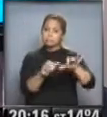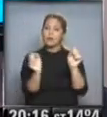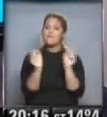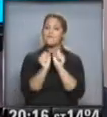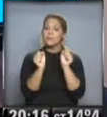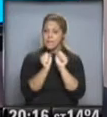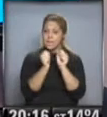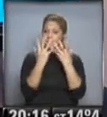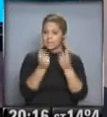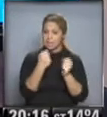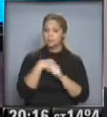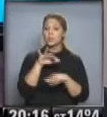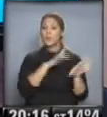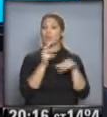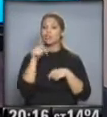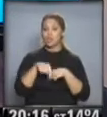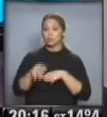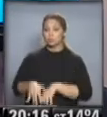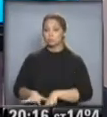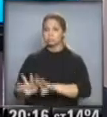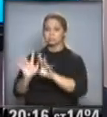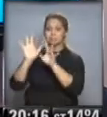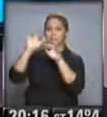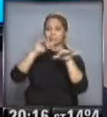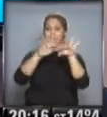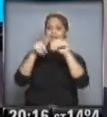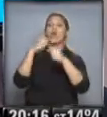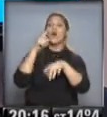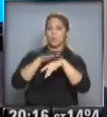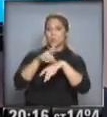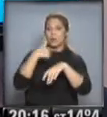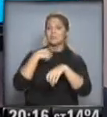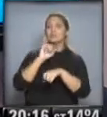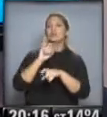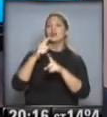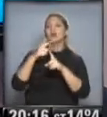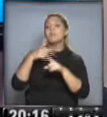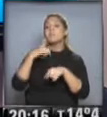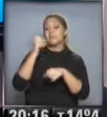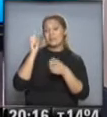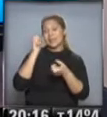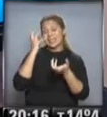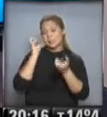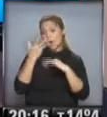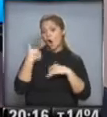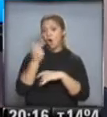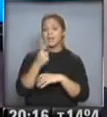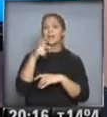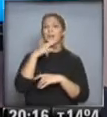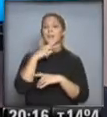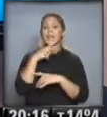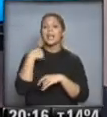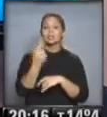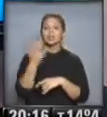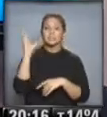Ya el viento está soplando del sector sur, por lo tanto las condiciones meteorológicas mejoran a partir de la madrugada del día viernes. Por lo tanto